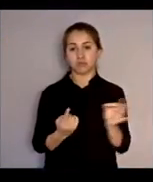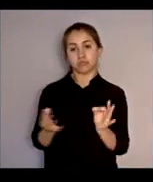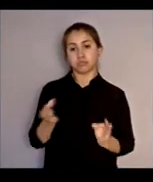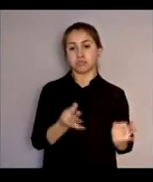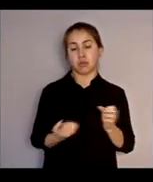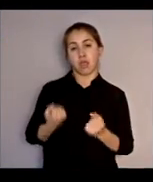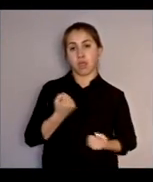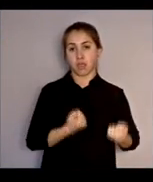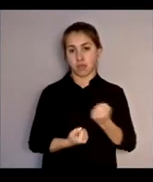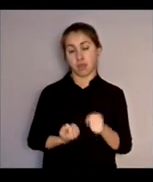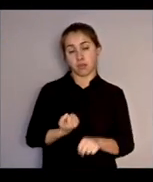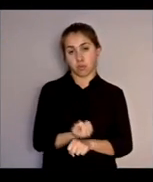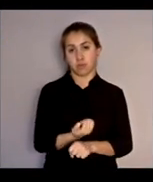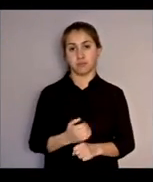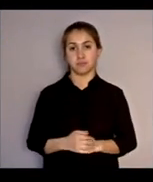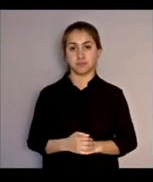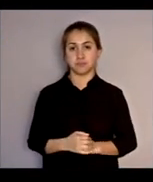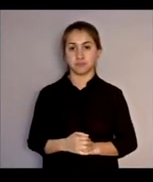otro.